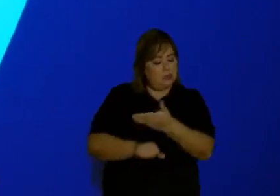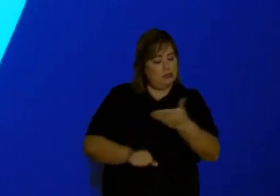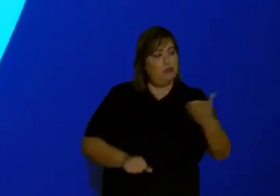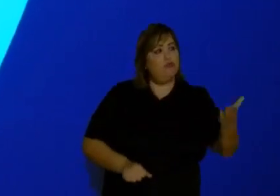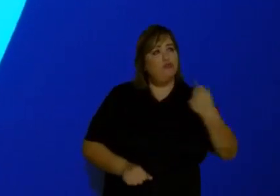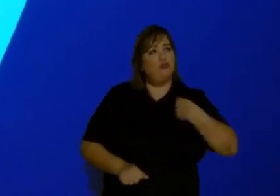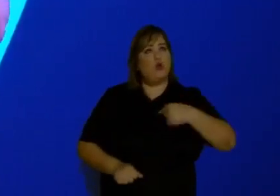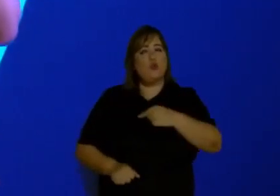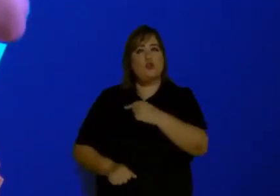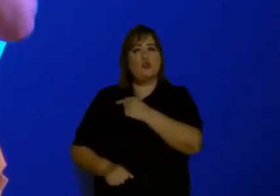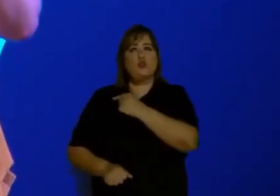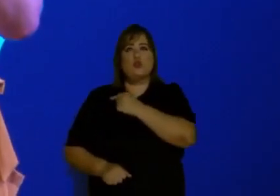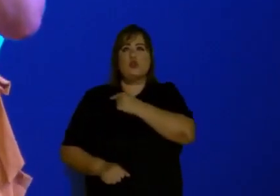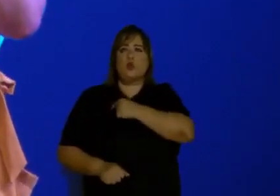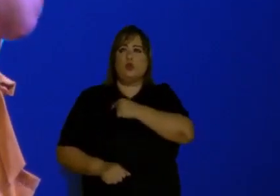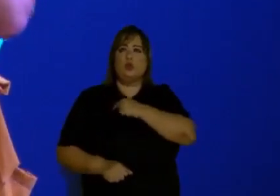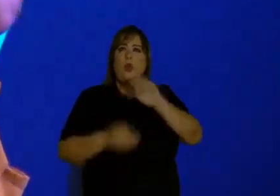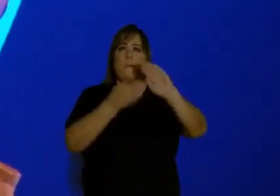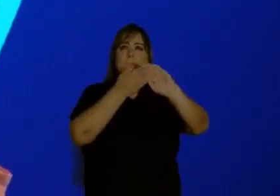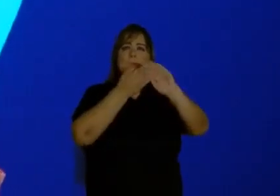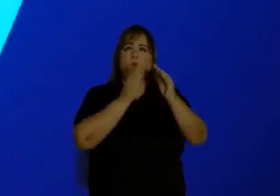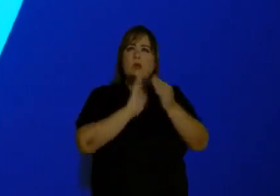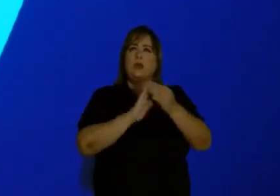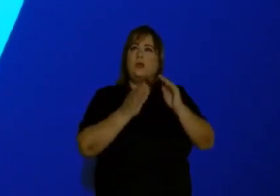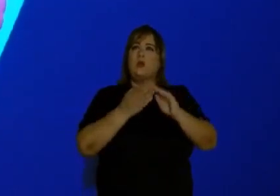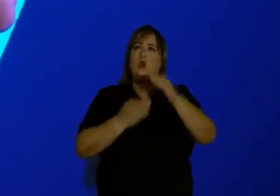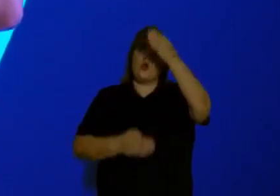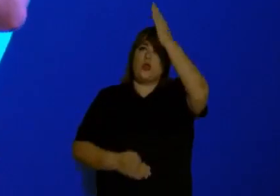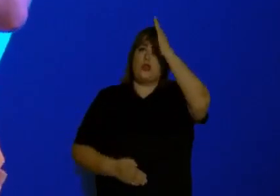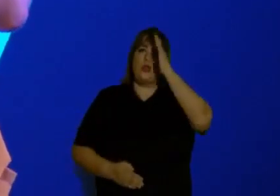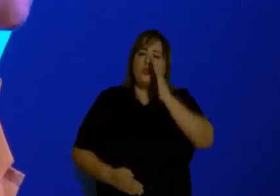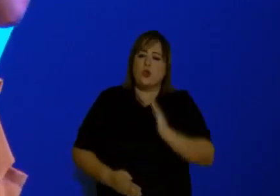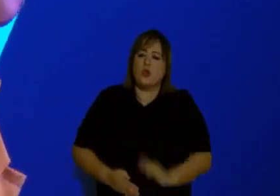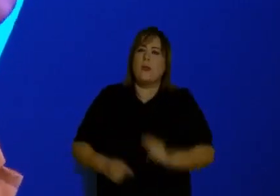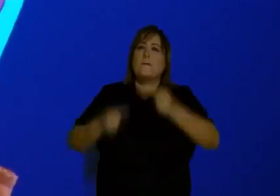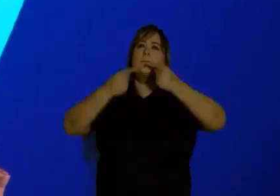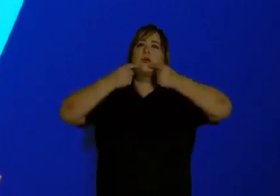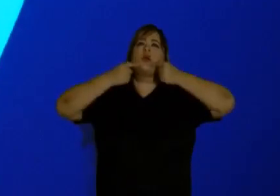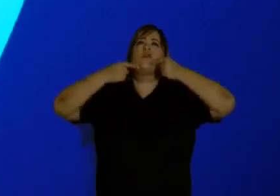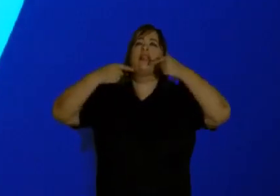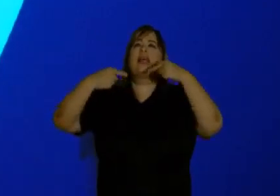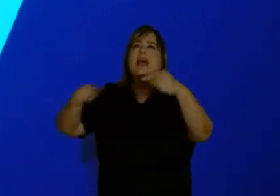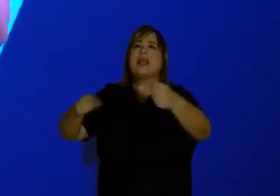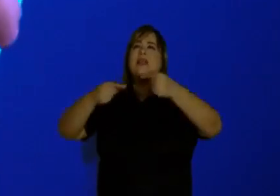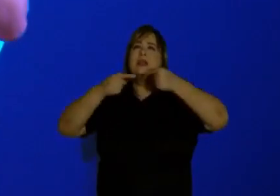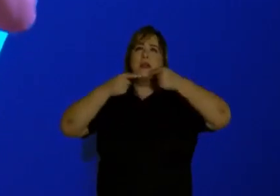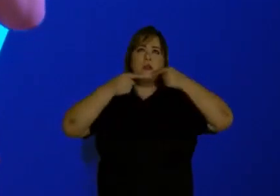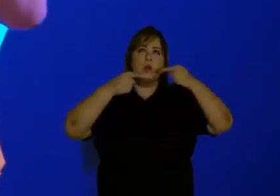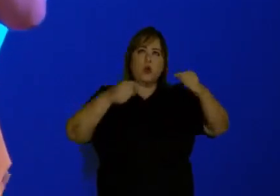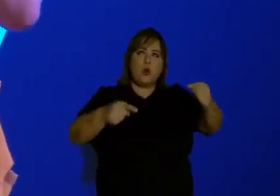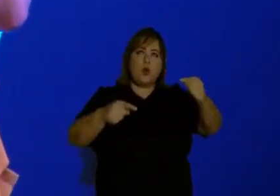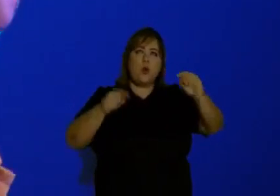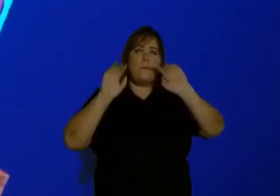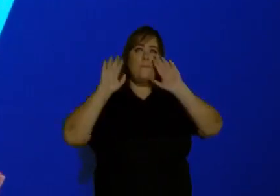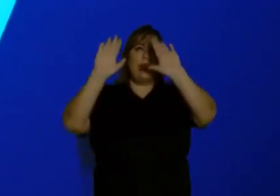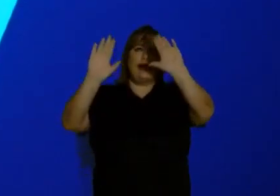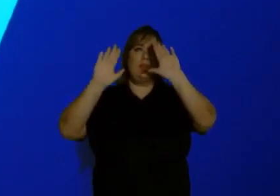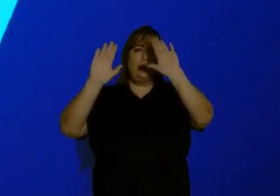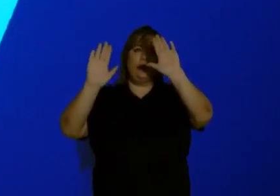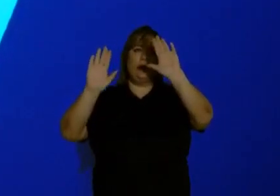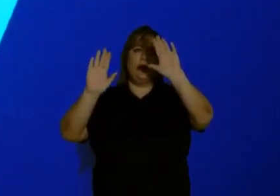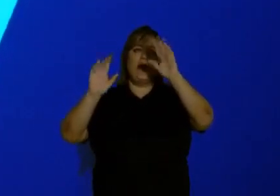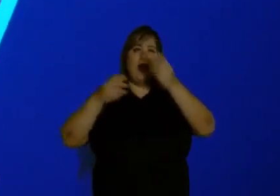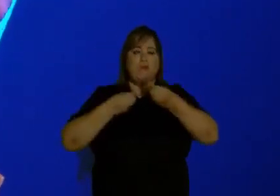creación, declararemos, Señor, profetizaremos tus maravillas, hablaremos de lo que tú has